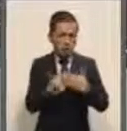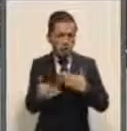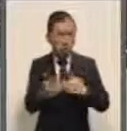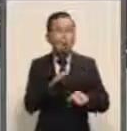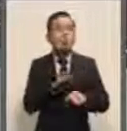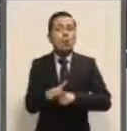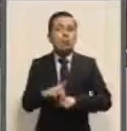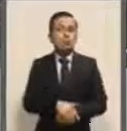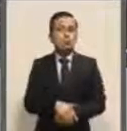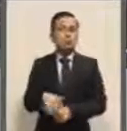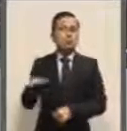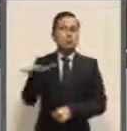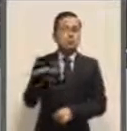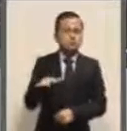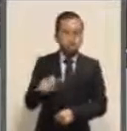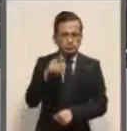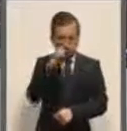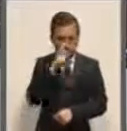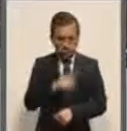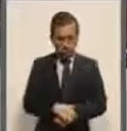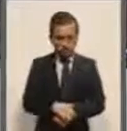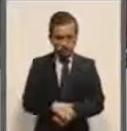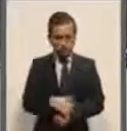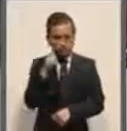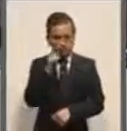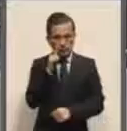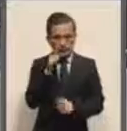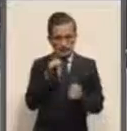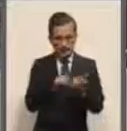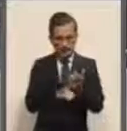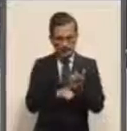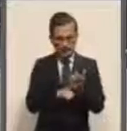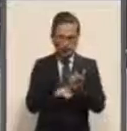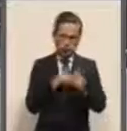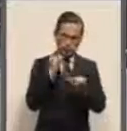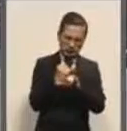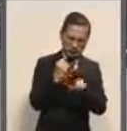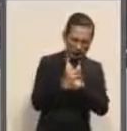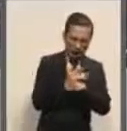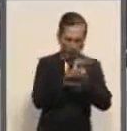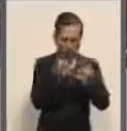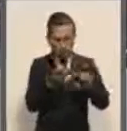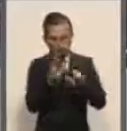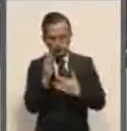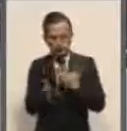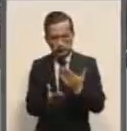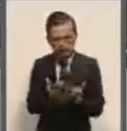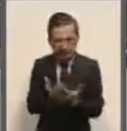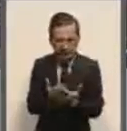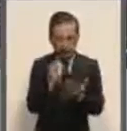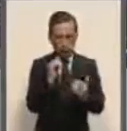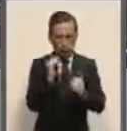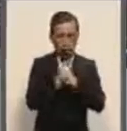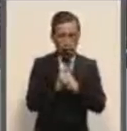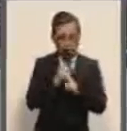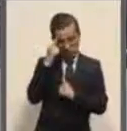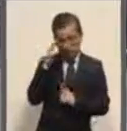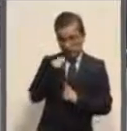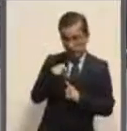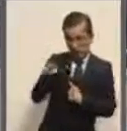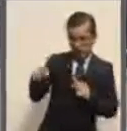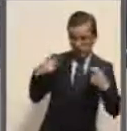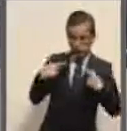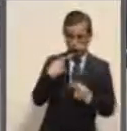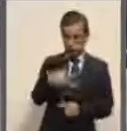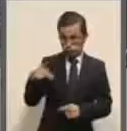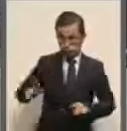la baja pertinencia de los contenidos y servicios en línea en relación a las necesidades de las y los